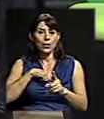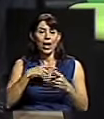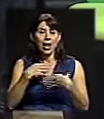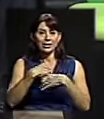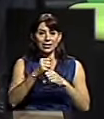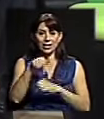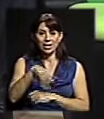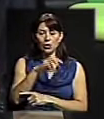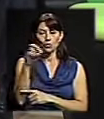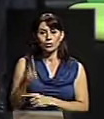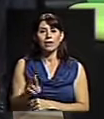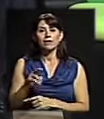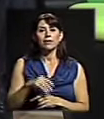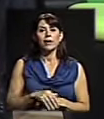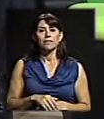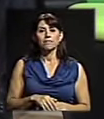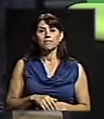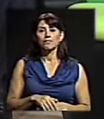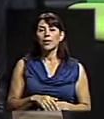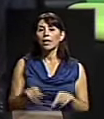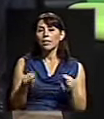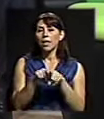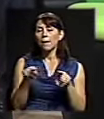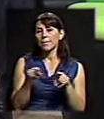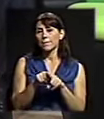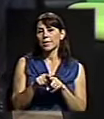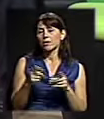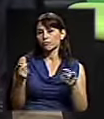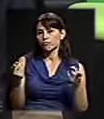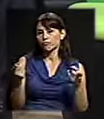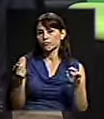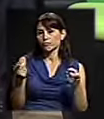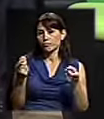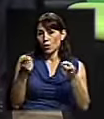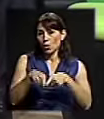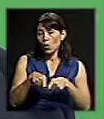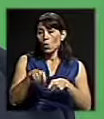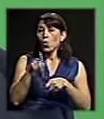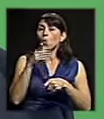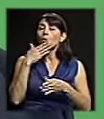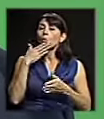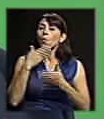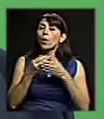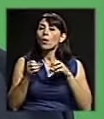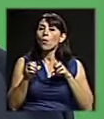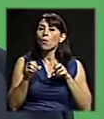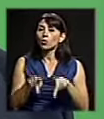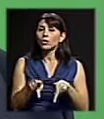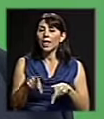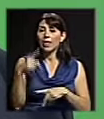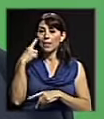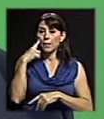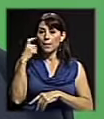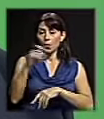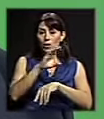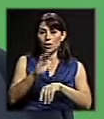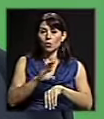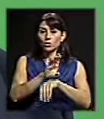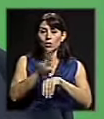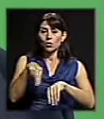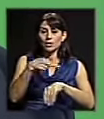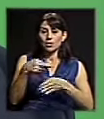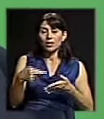cabo aquí en Costa Rica eh se dio también una oportunidad muy buena porque el Consejo Nacional de